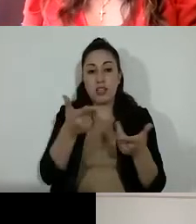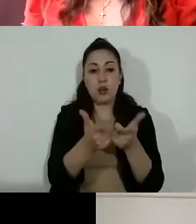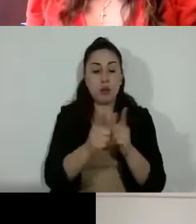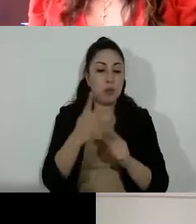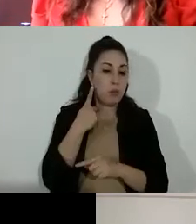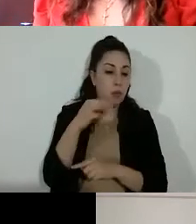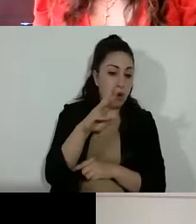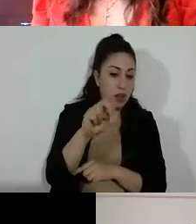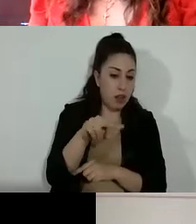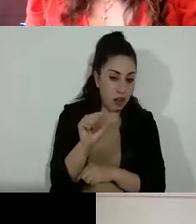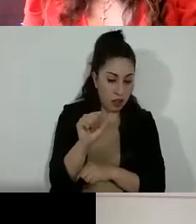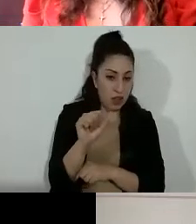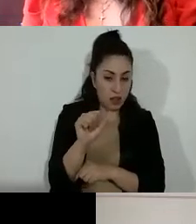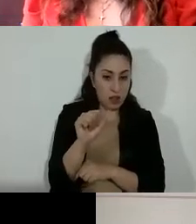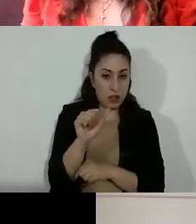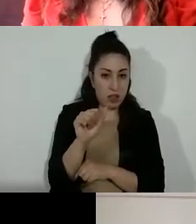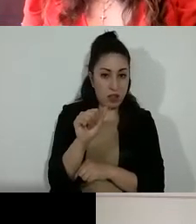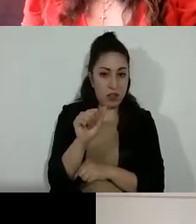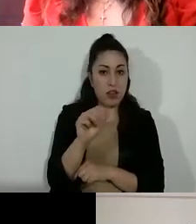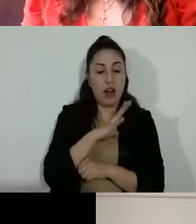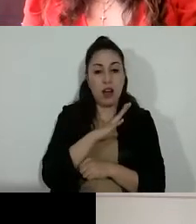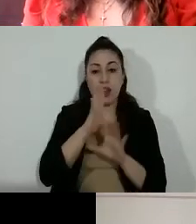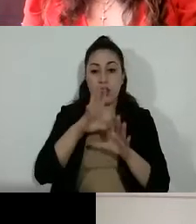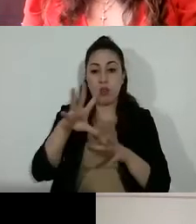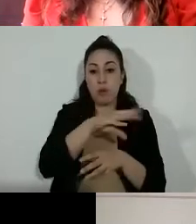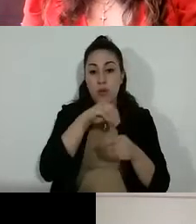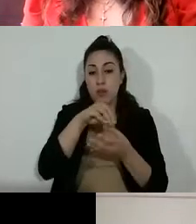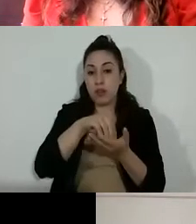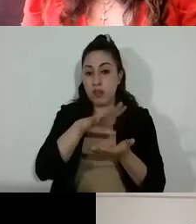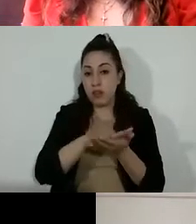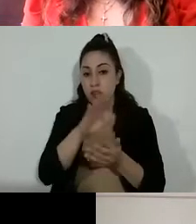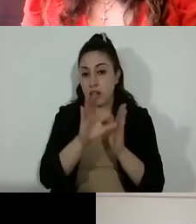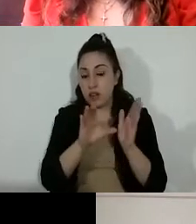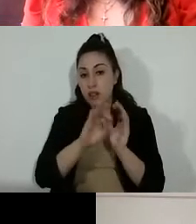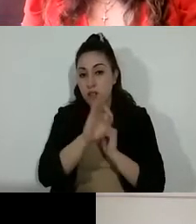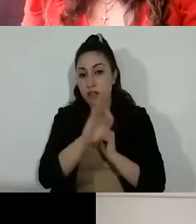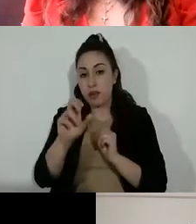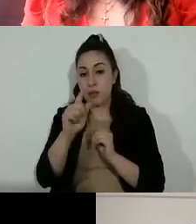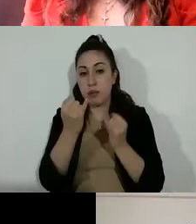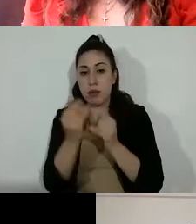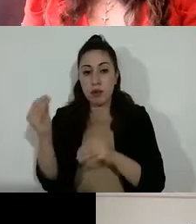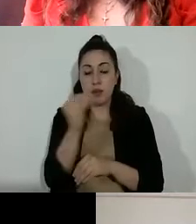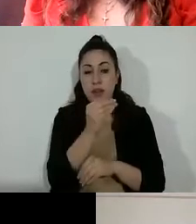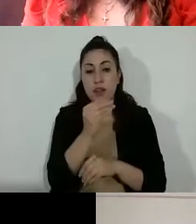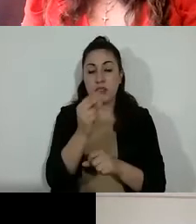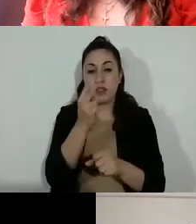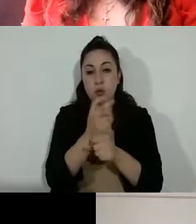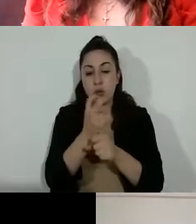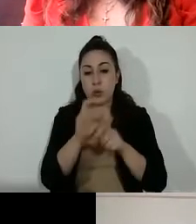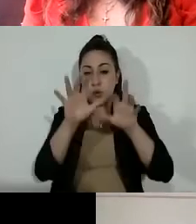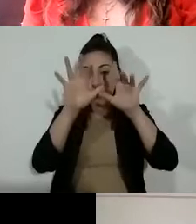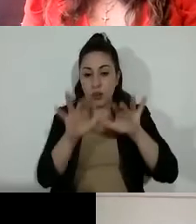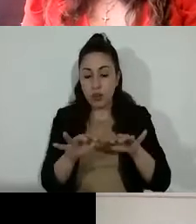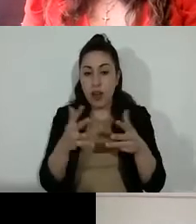Morena con todas las fechas y con el añadido del segundo del alcance,